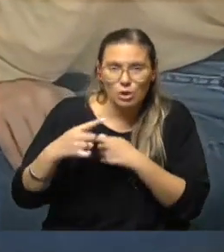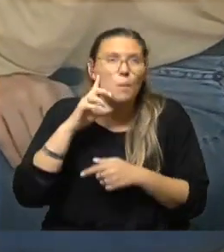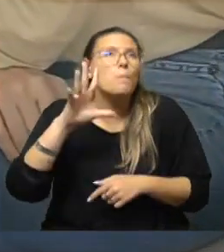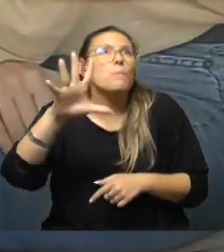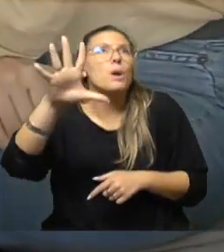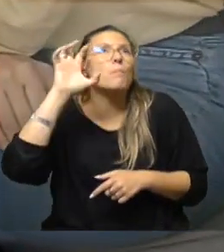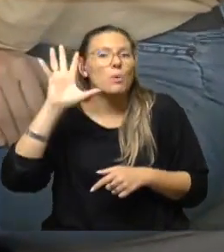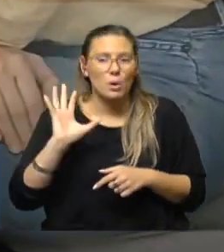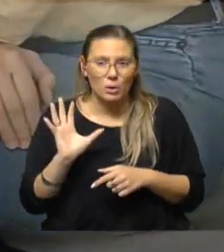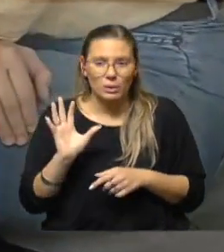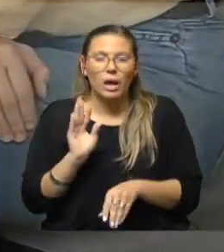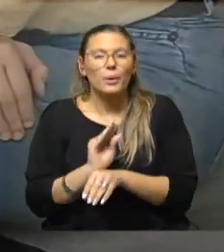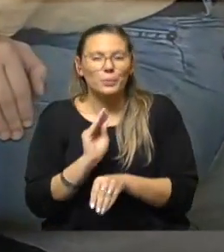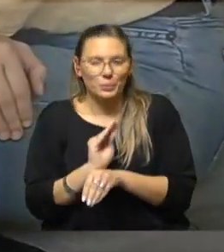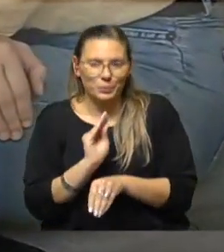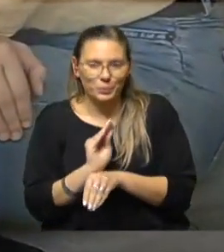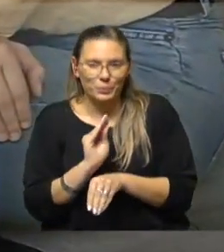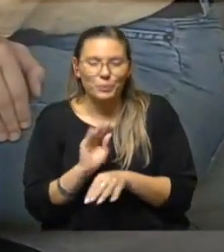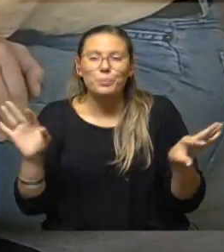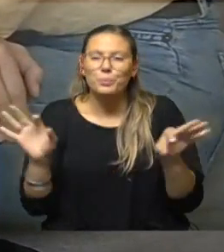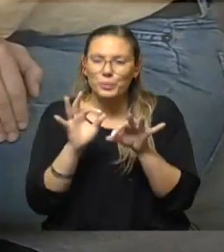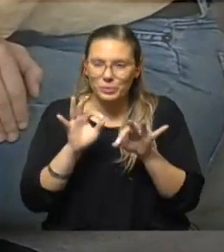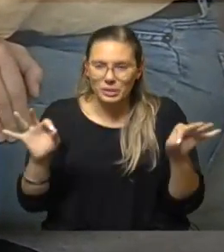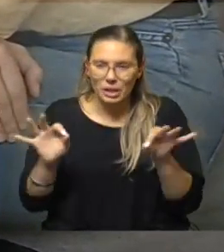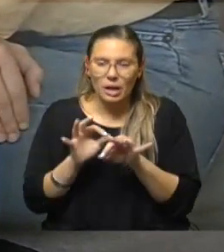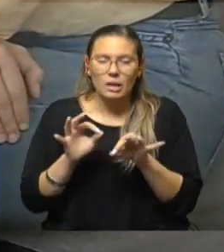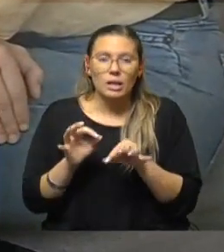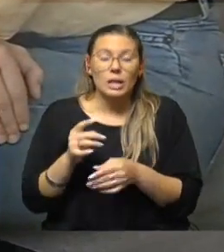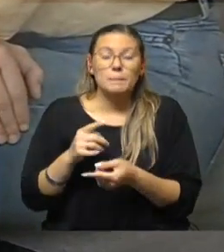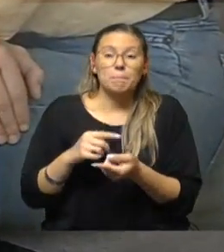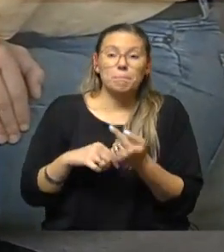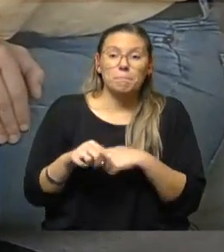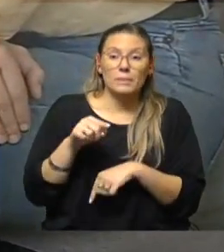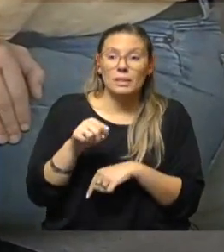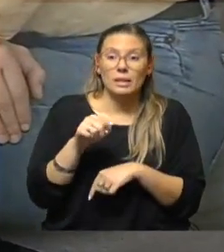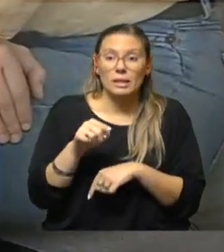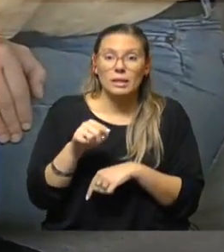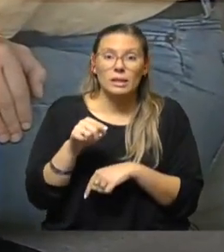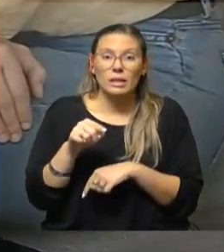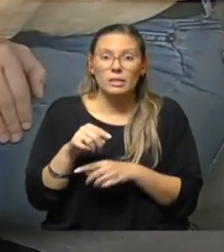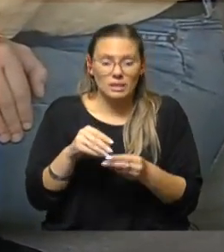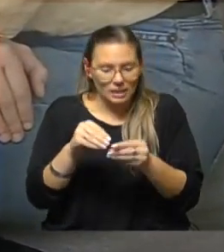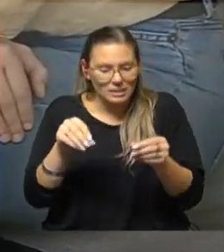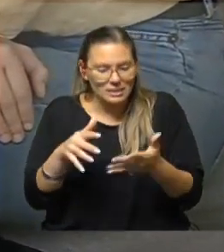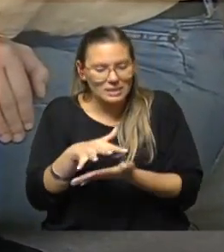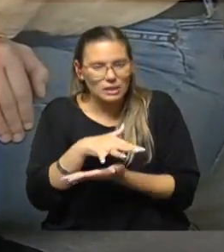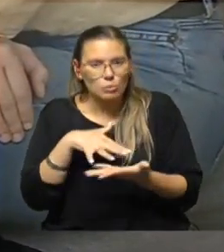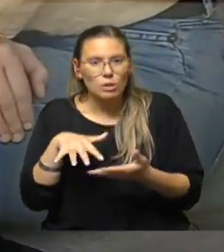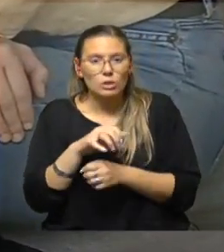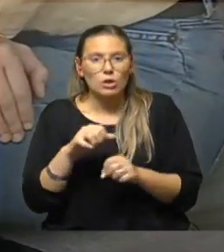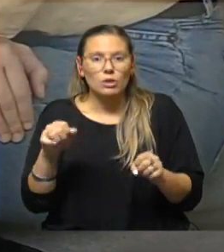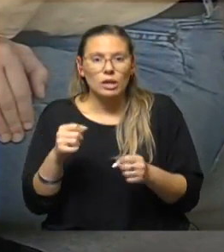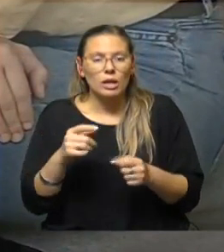memoria cultural, musical. Y entonces esos territorios puestos